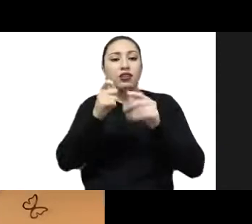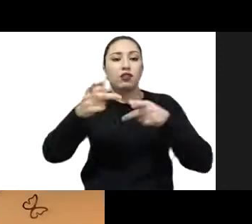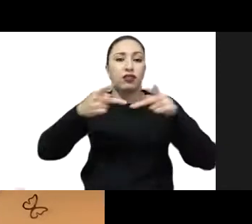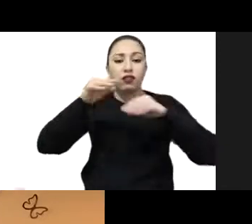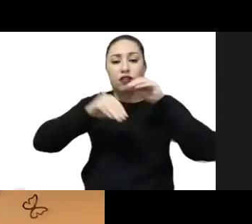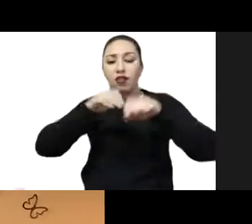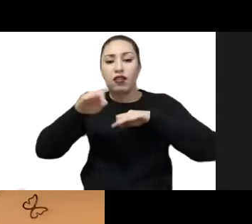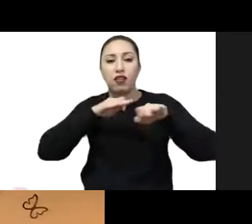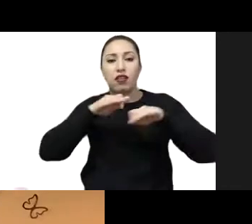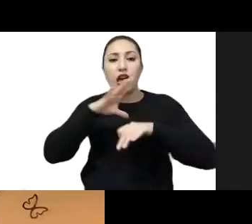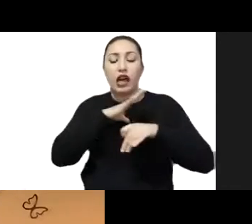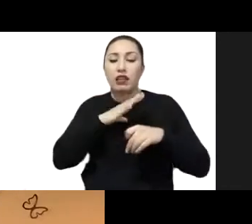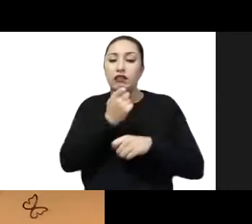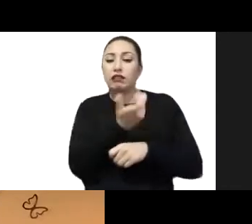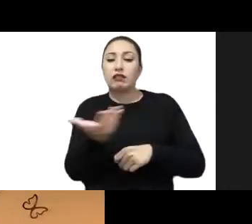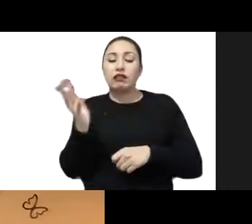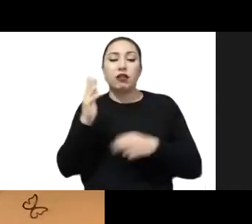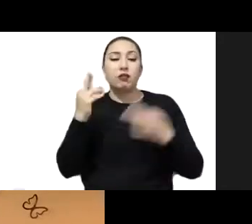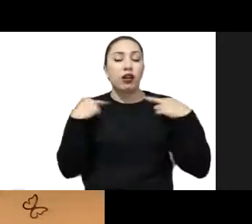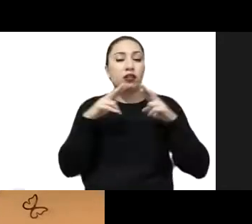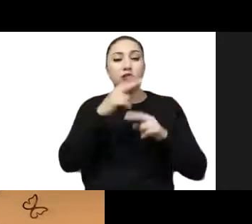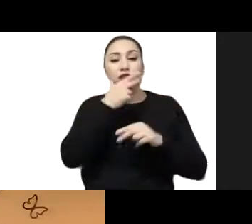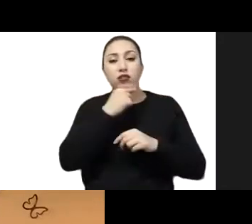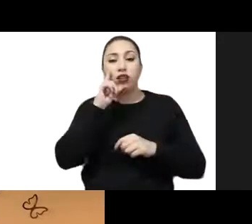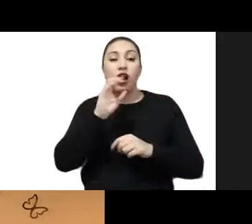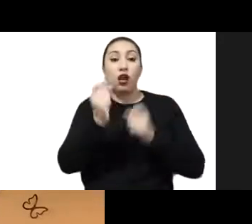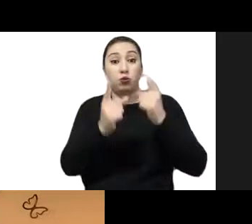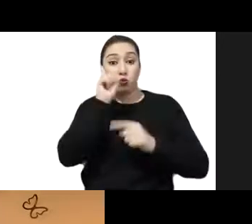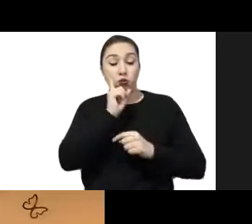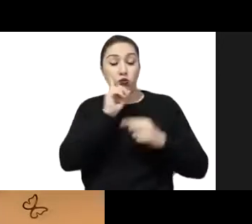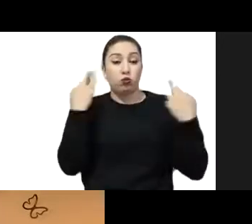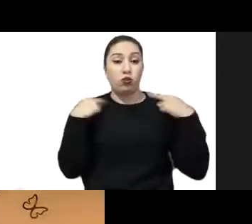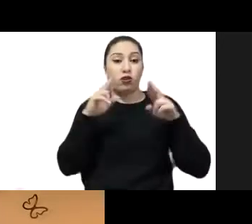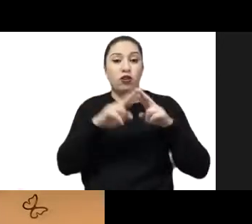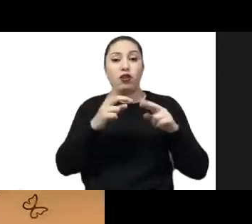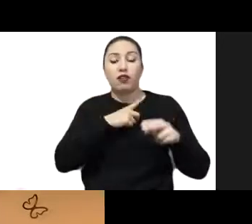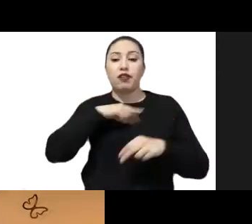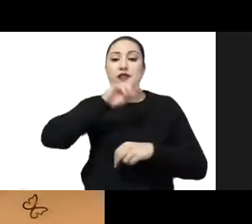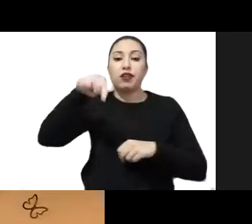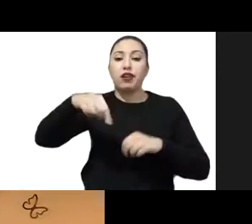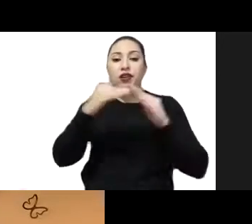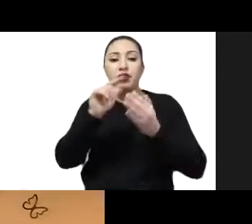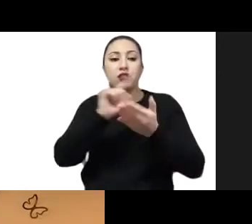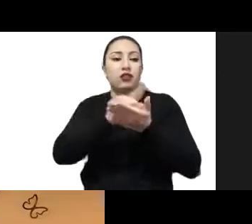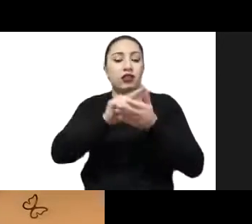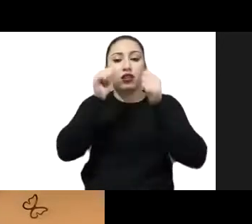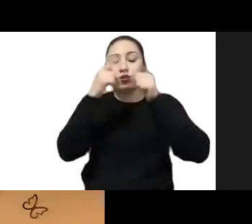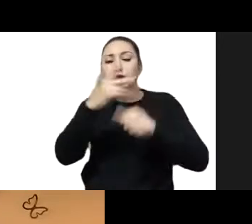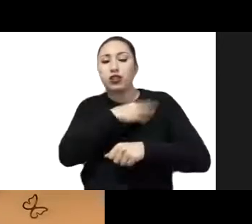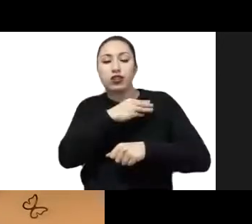con muchas maestras que tienen que llegar, que son mujeres y que tienen que llegar a hacer las labores de la casa, atender a sus hijos en